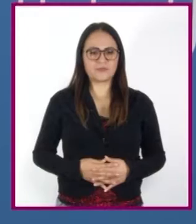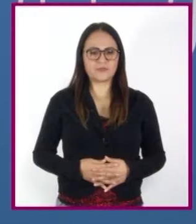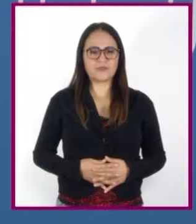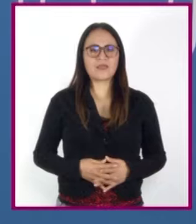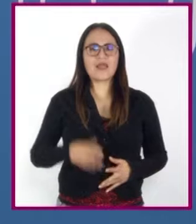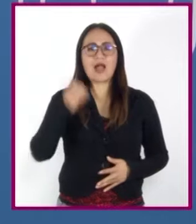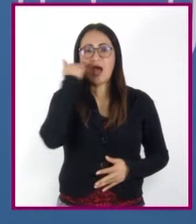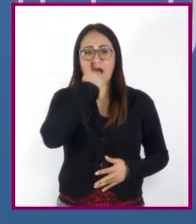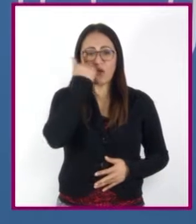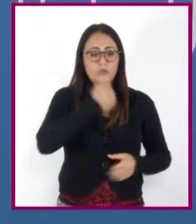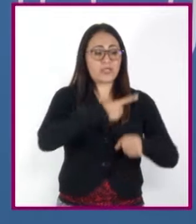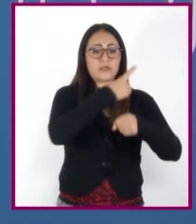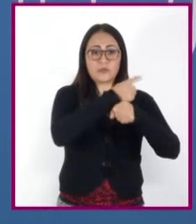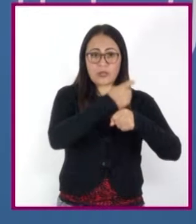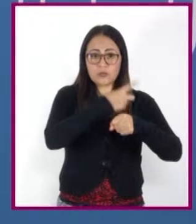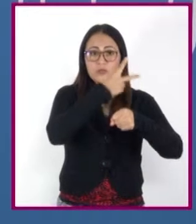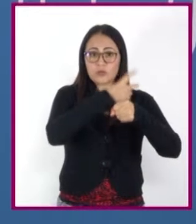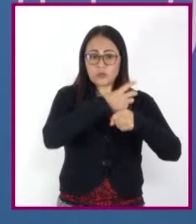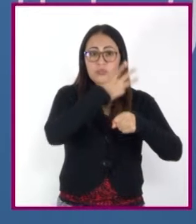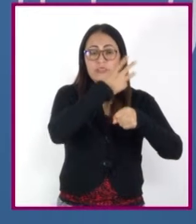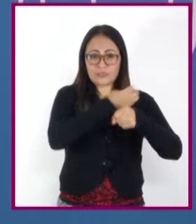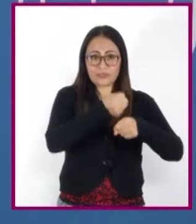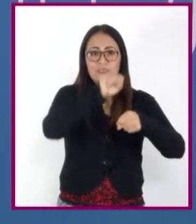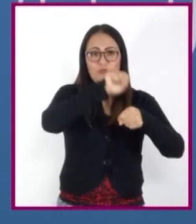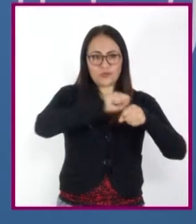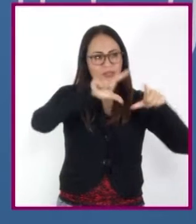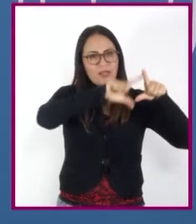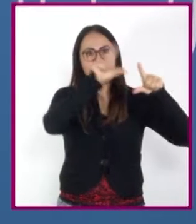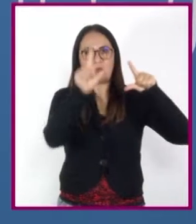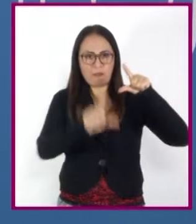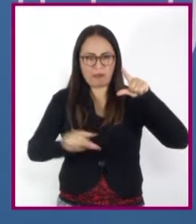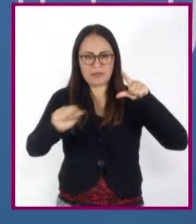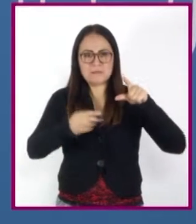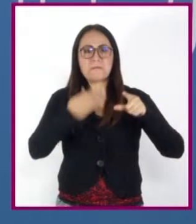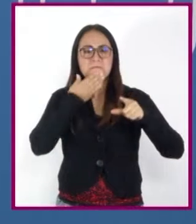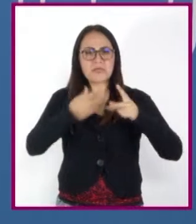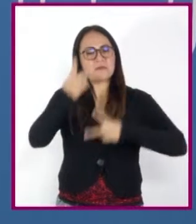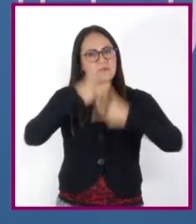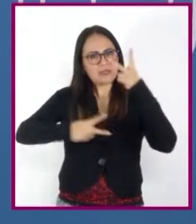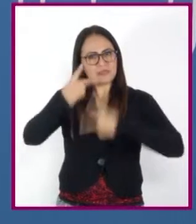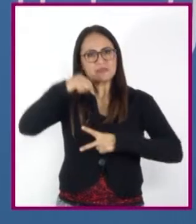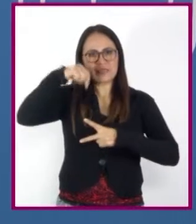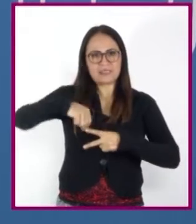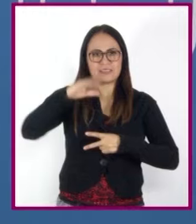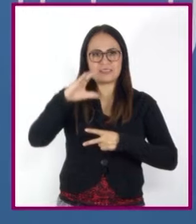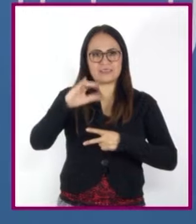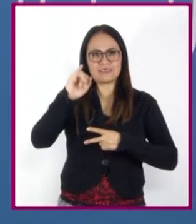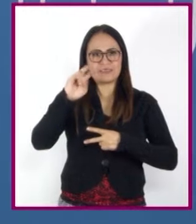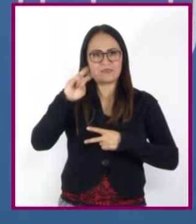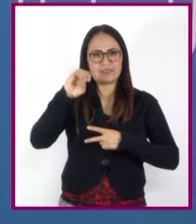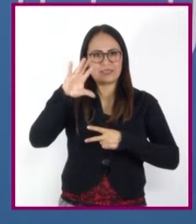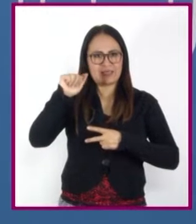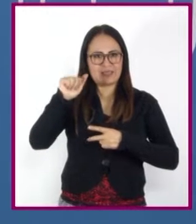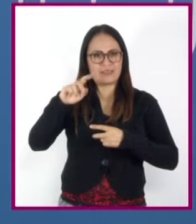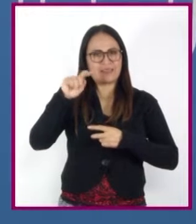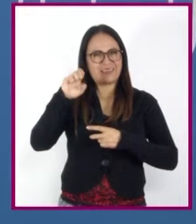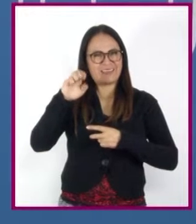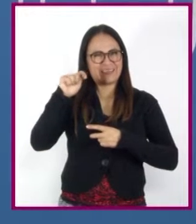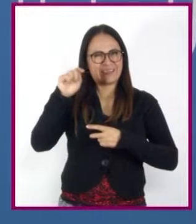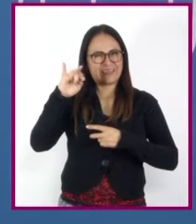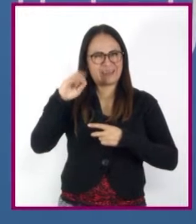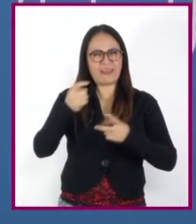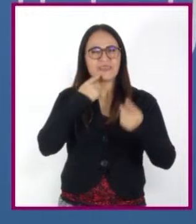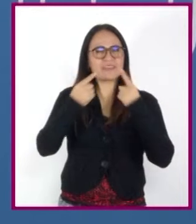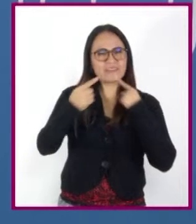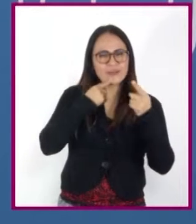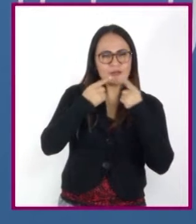estudiantes de los 3 grados de secundaria de todo el país. Bienvenidas y bienvenidos a Cívica y Ética en Diálogo, un espacio que hemos